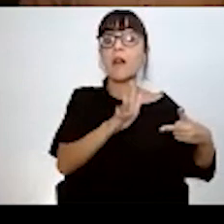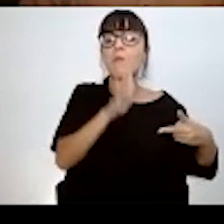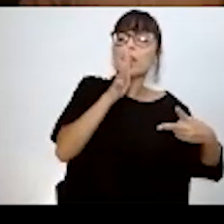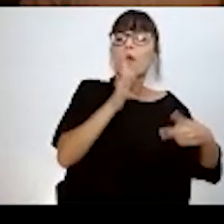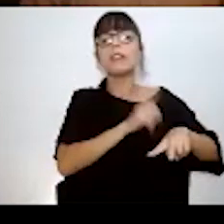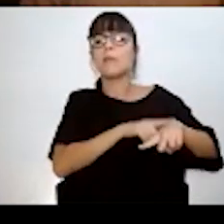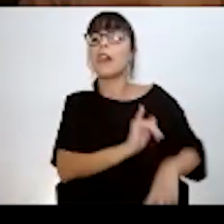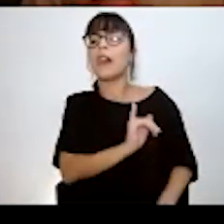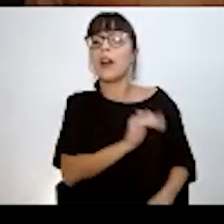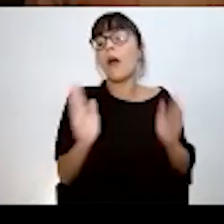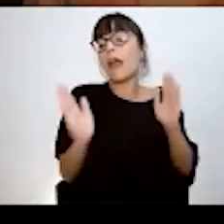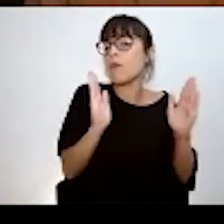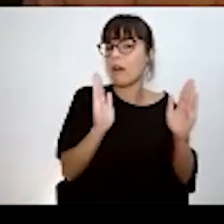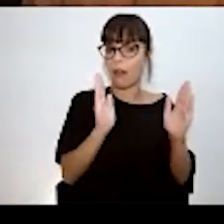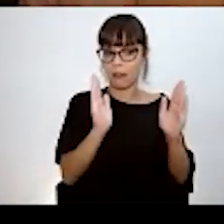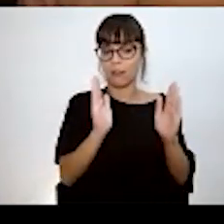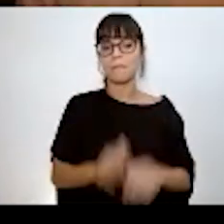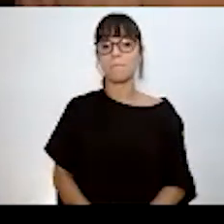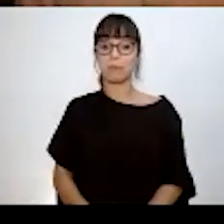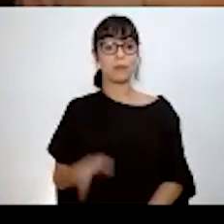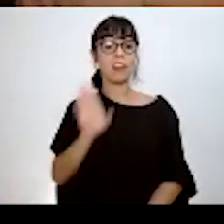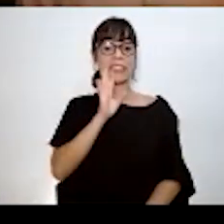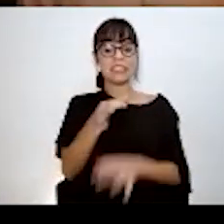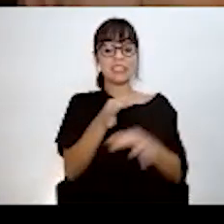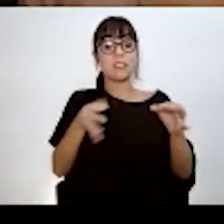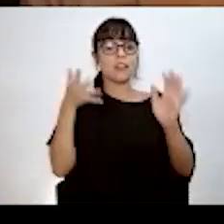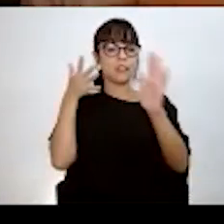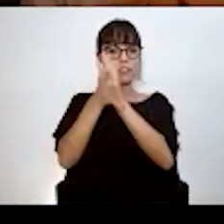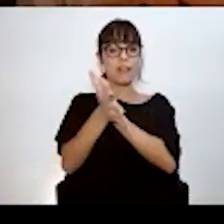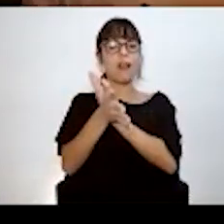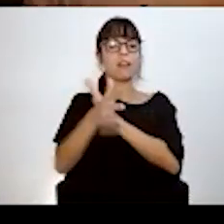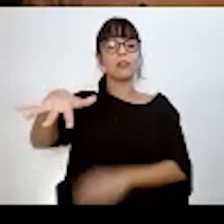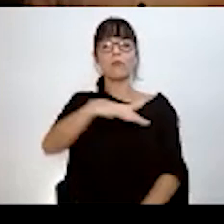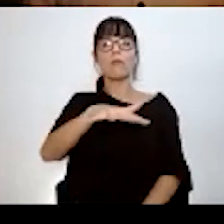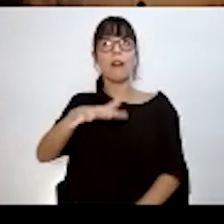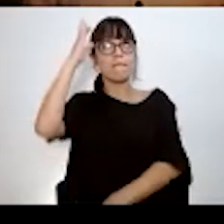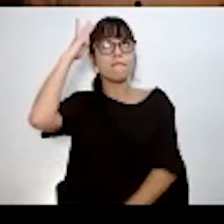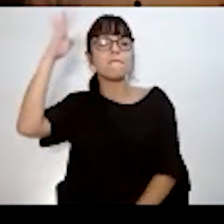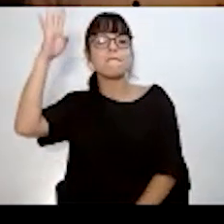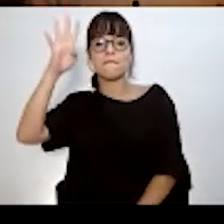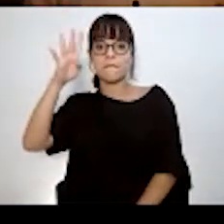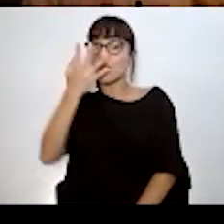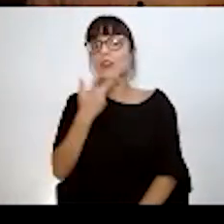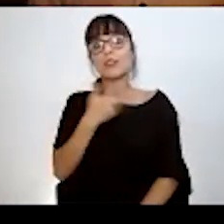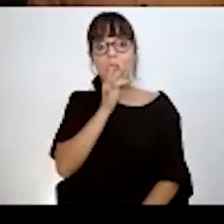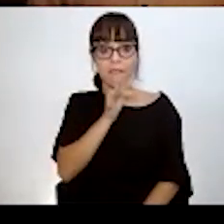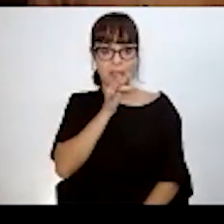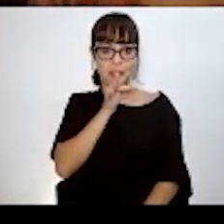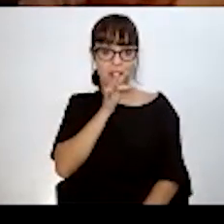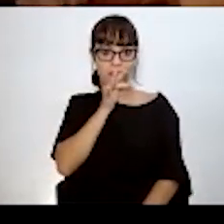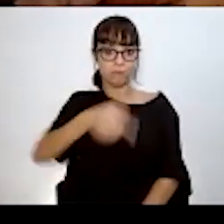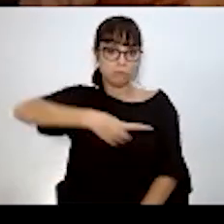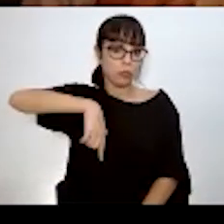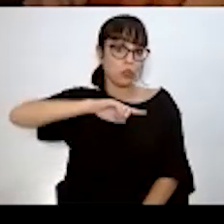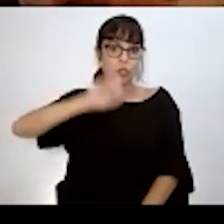Como les decía, son lugares imaginados, son lugares por descubrir, son en el ideario europeo occidental del que formamos parte y que